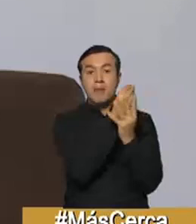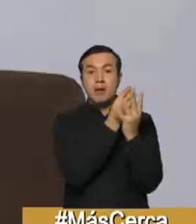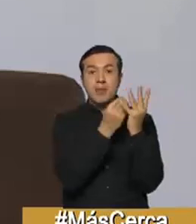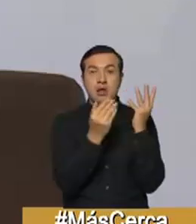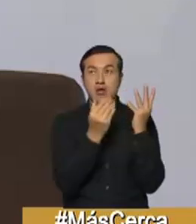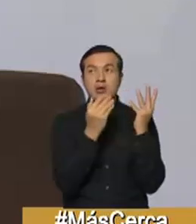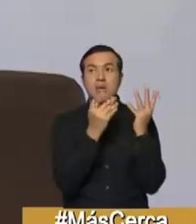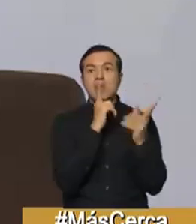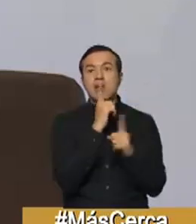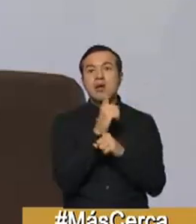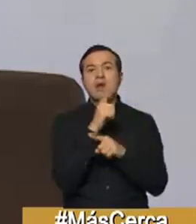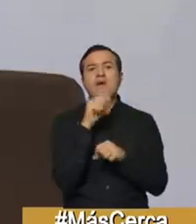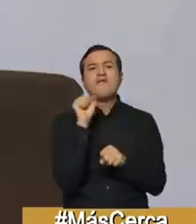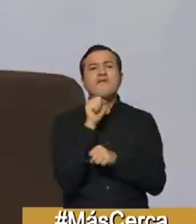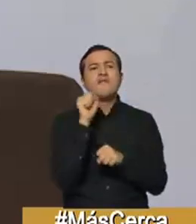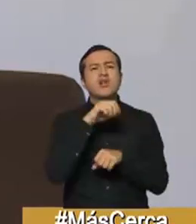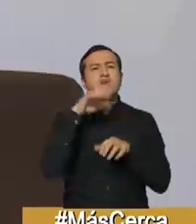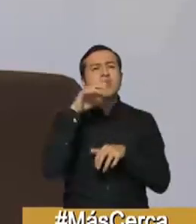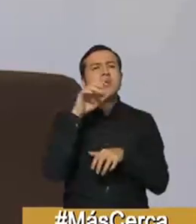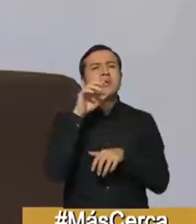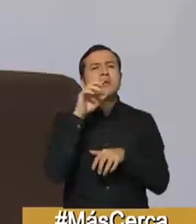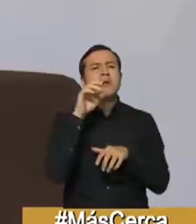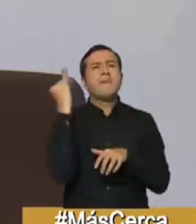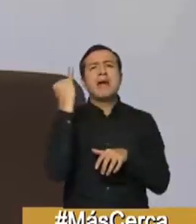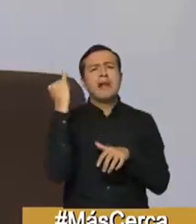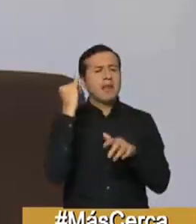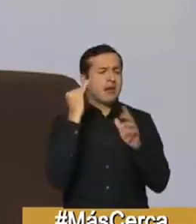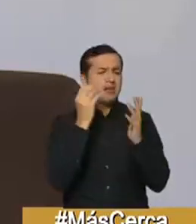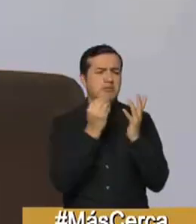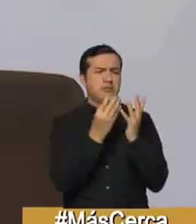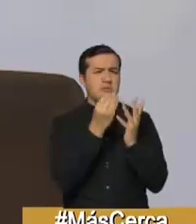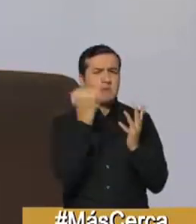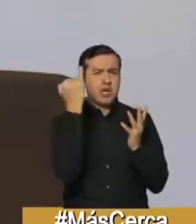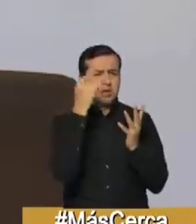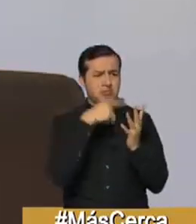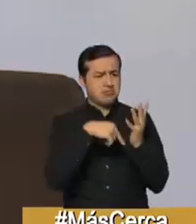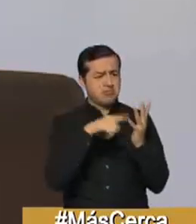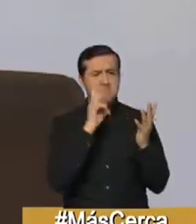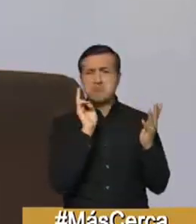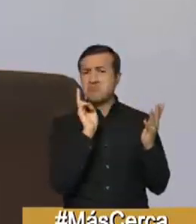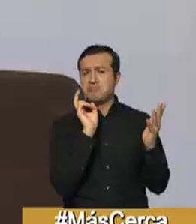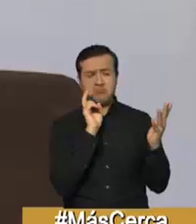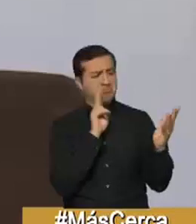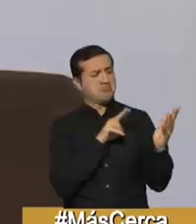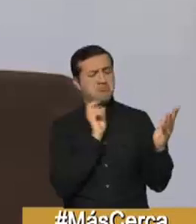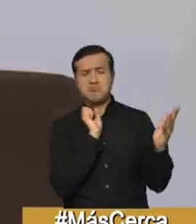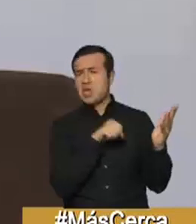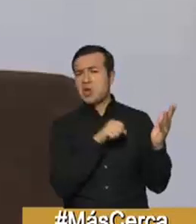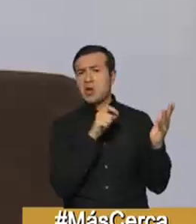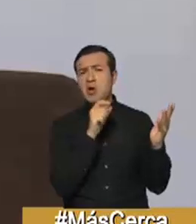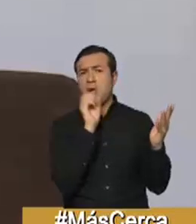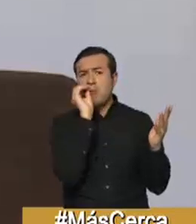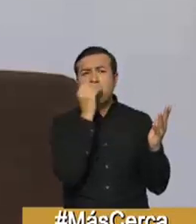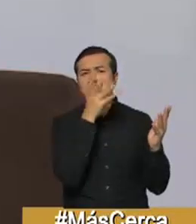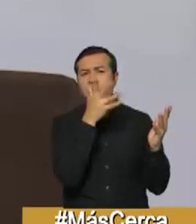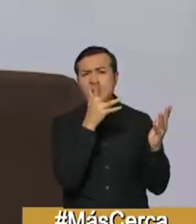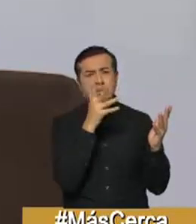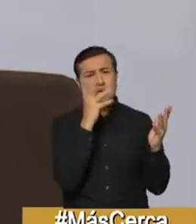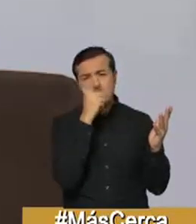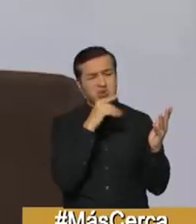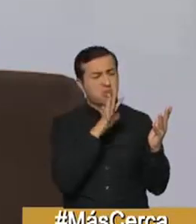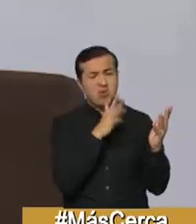es verdor, él está verde y es un árbol que realmente pasa desapercibido porque no es muy